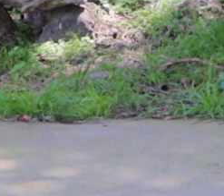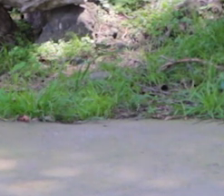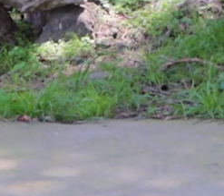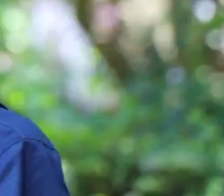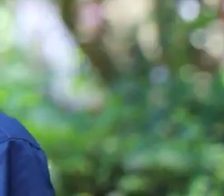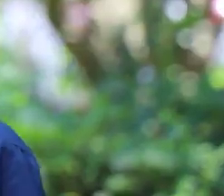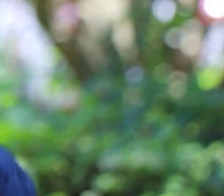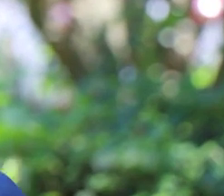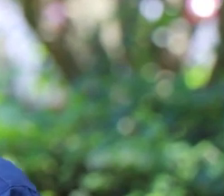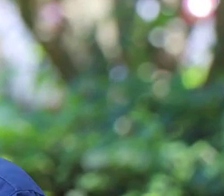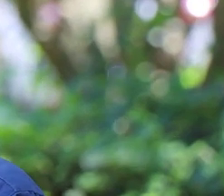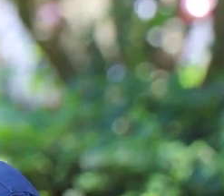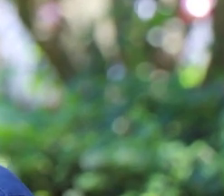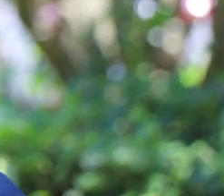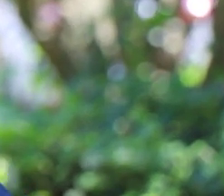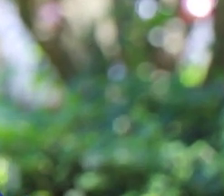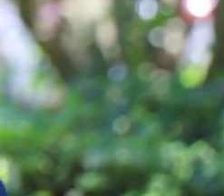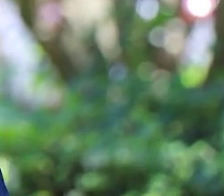Bien, una más,